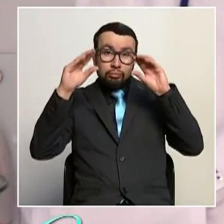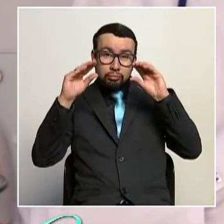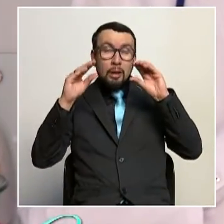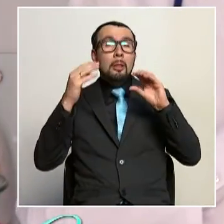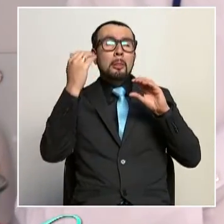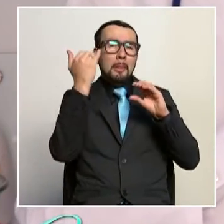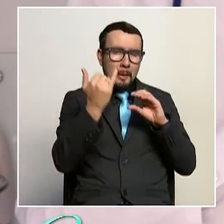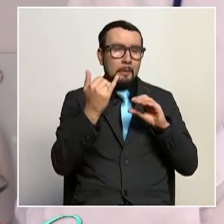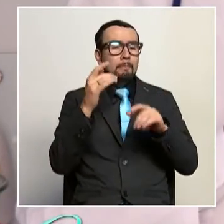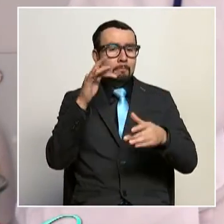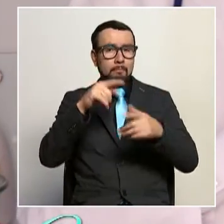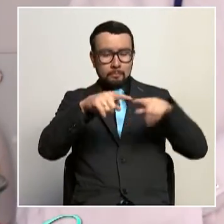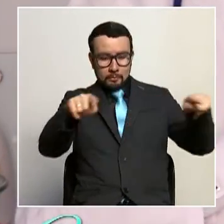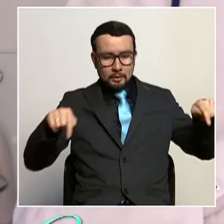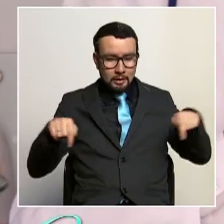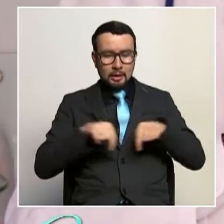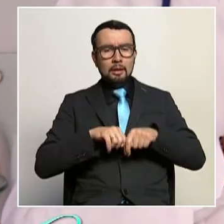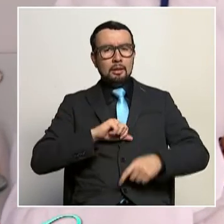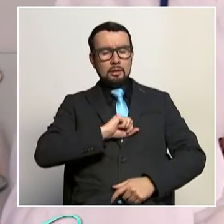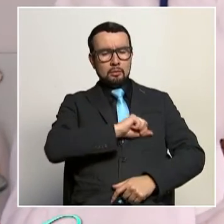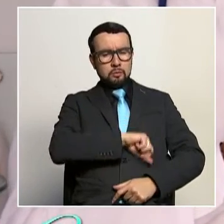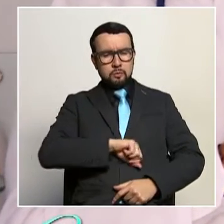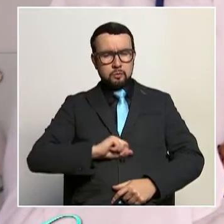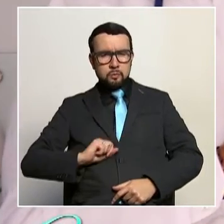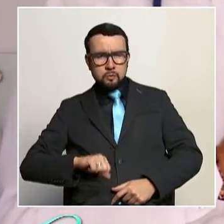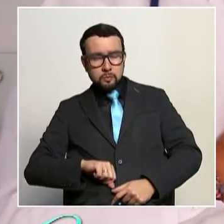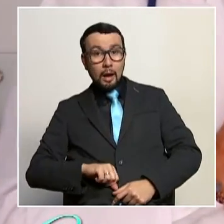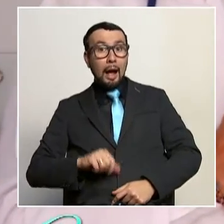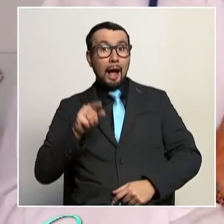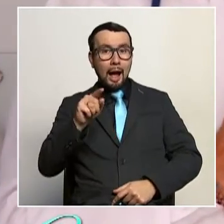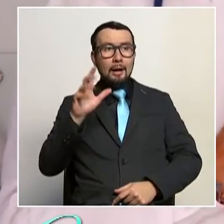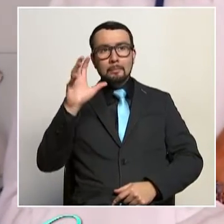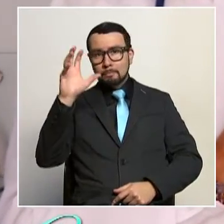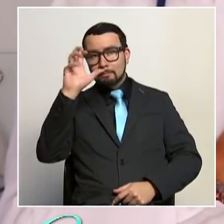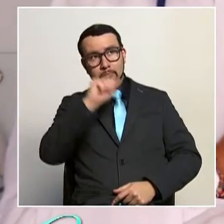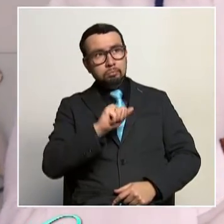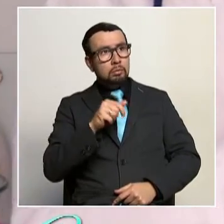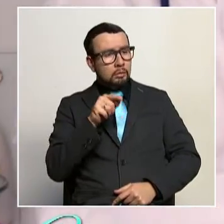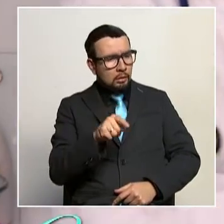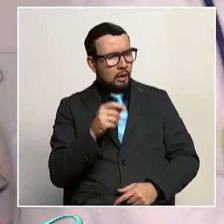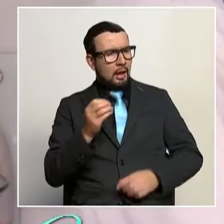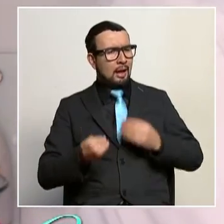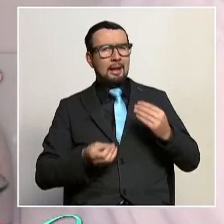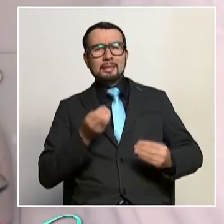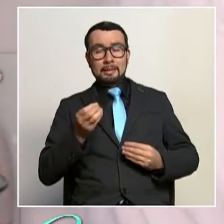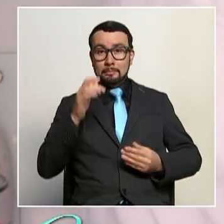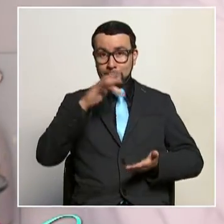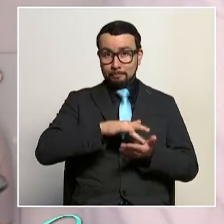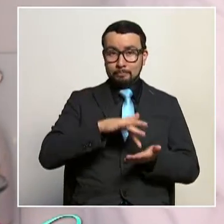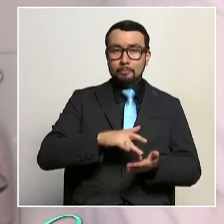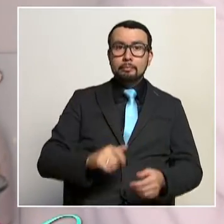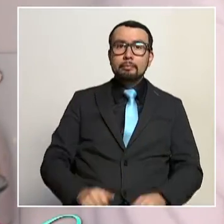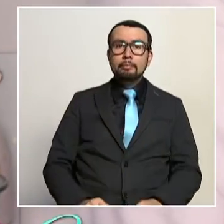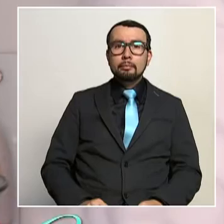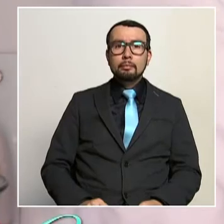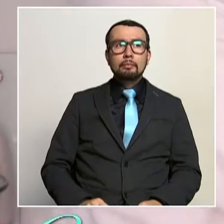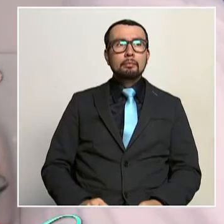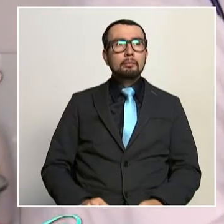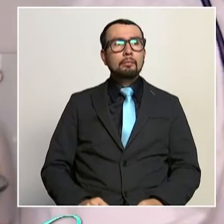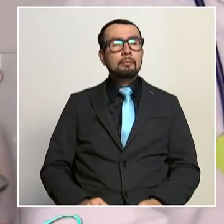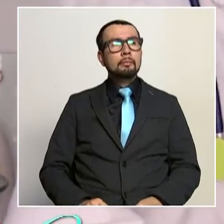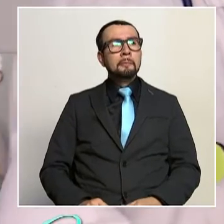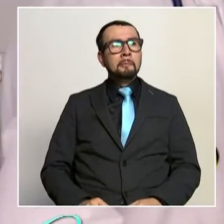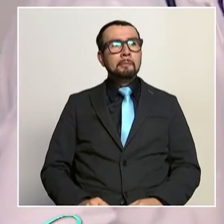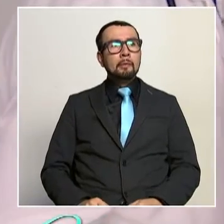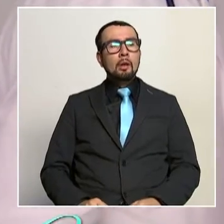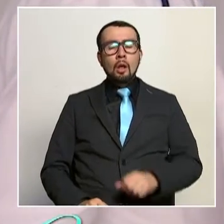de ecografía y es bueno que ustedes lo entiendan como lo hacemos en nuestros consultorios. Sí,